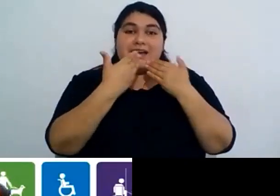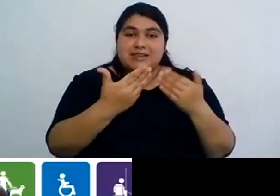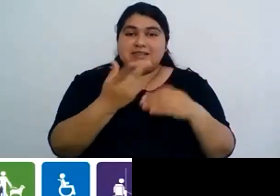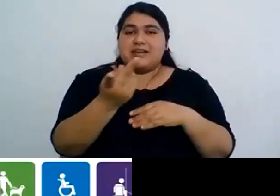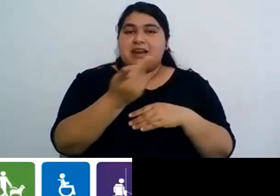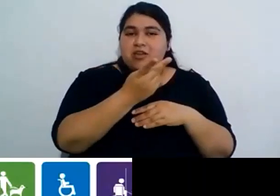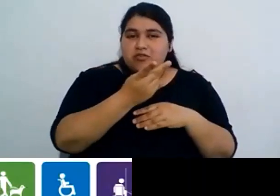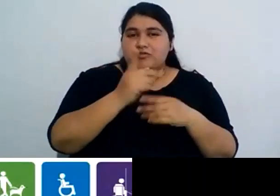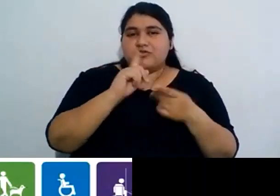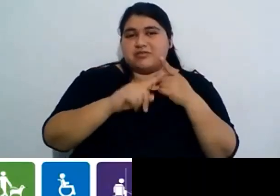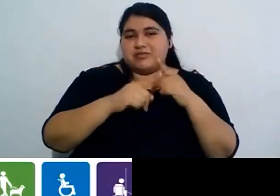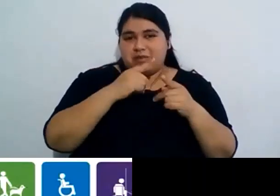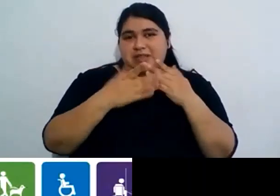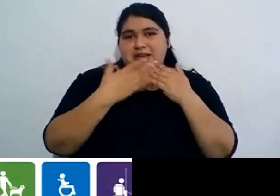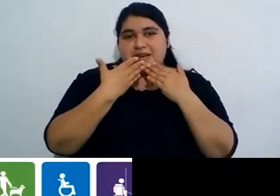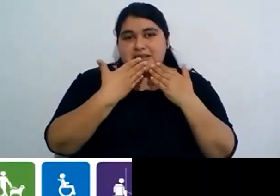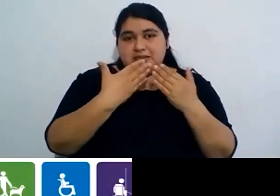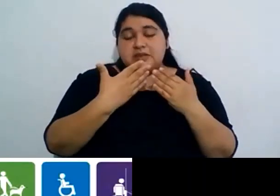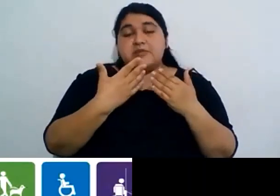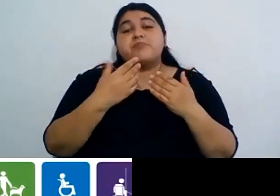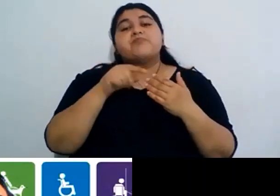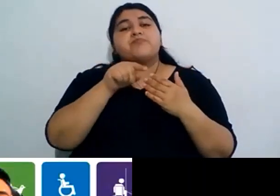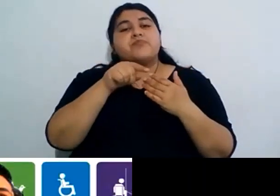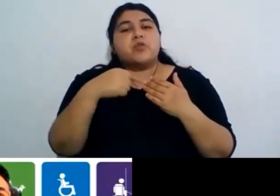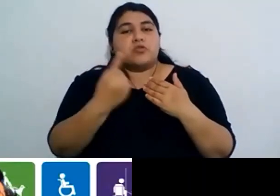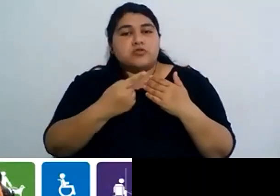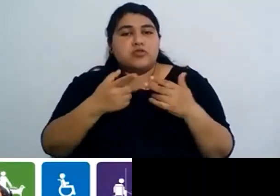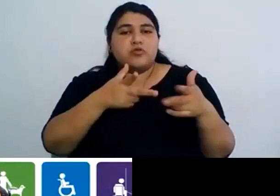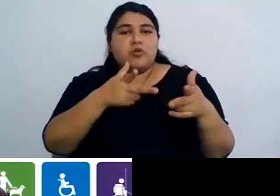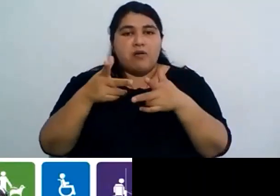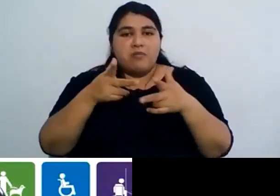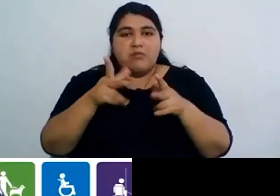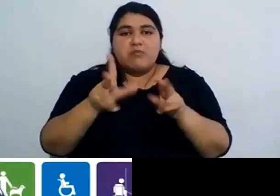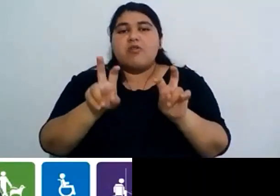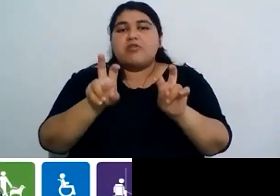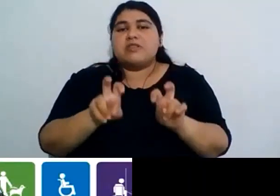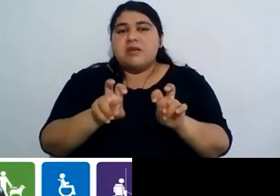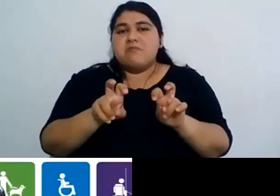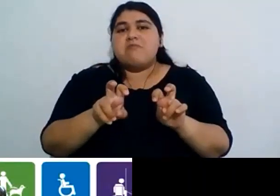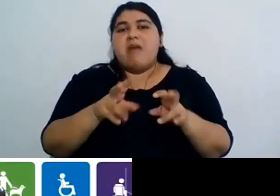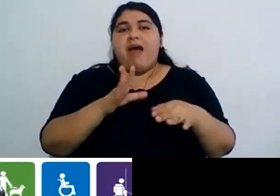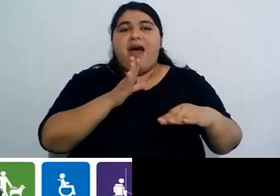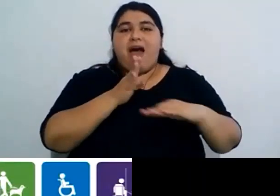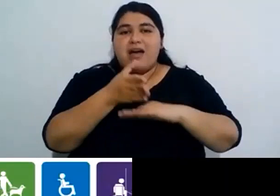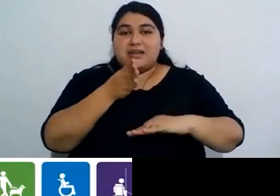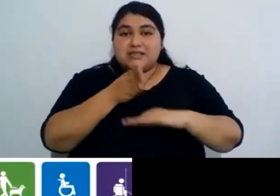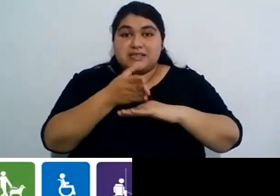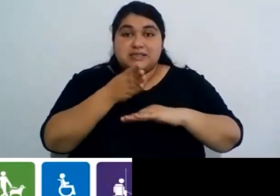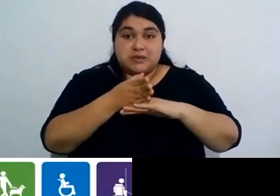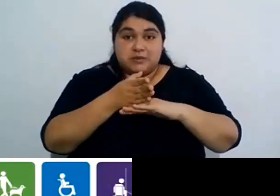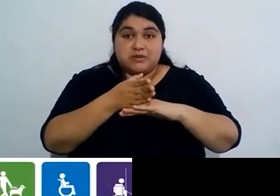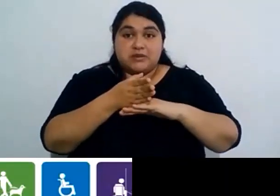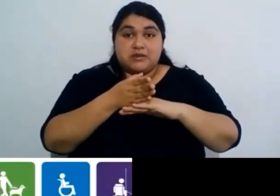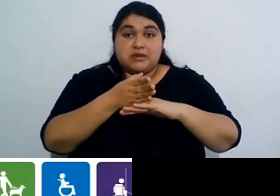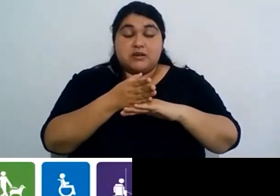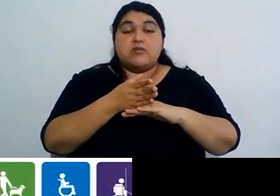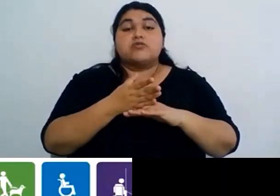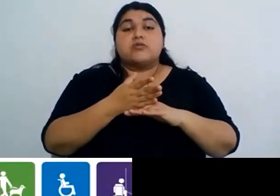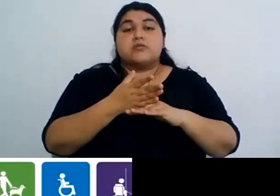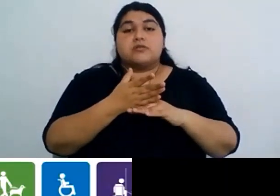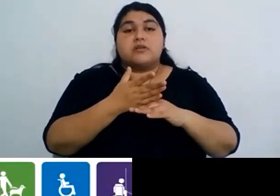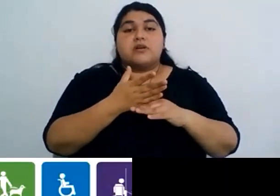porque... Bueno, justamente de eso vamos a hablar ahora, acerca de lo que es la accesibilidad, los ajustes razonables